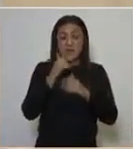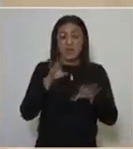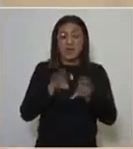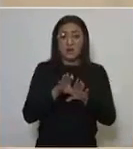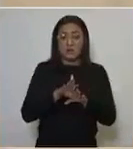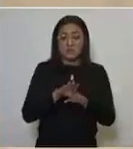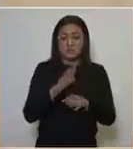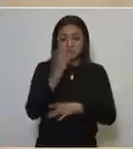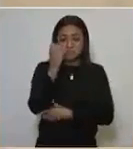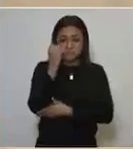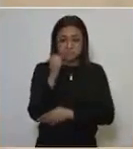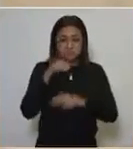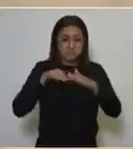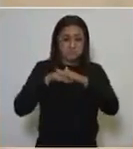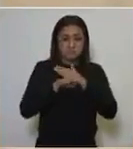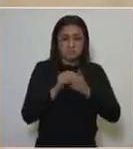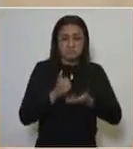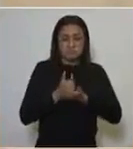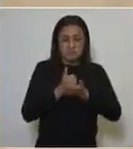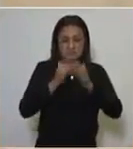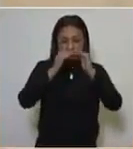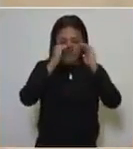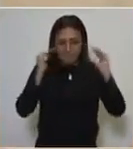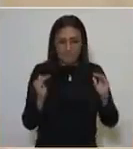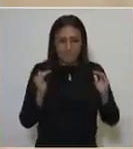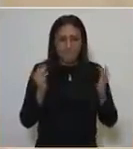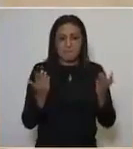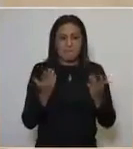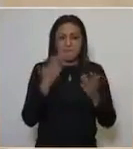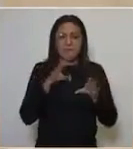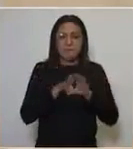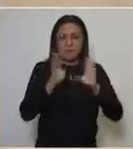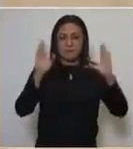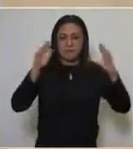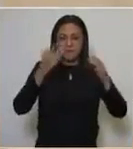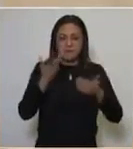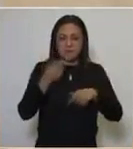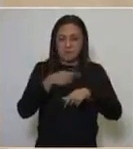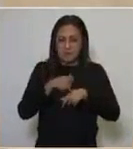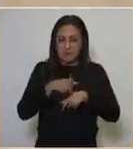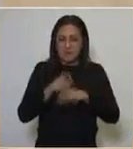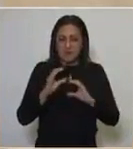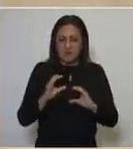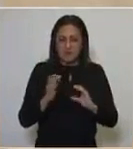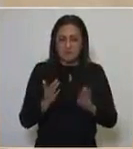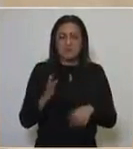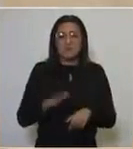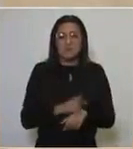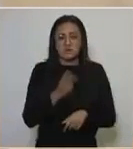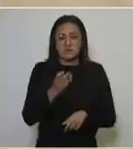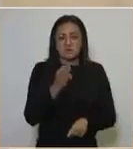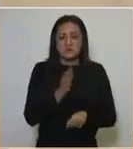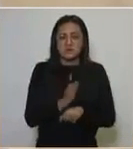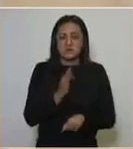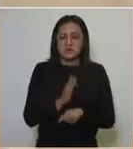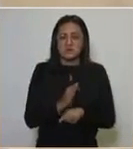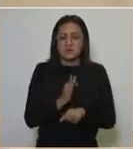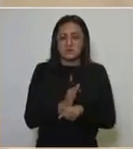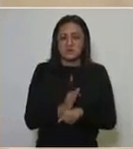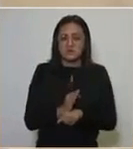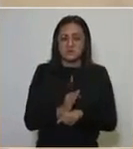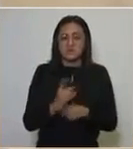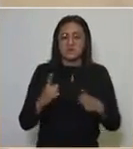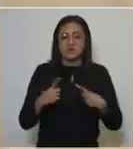reforzamientos. Simplemente ampliaron el túnel y por tanto